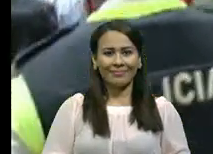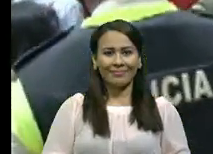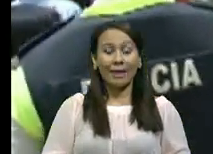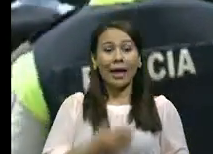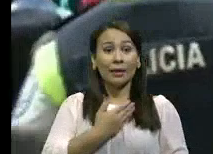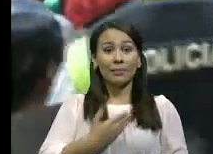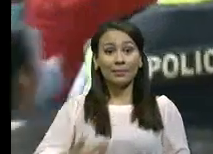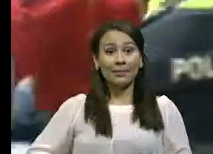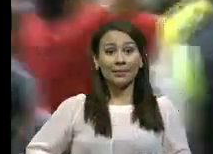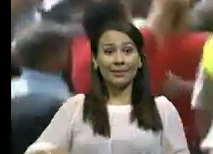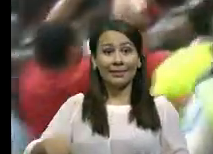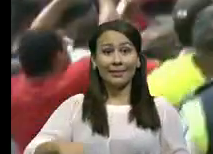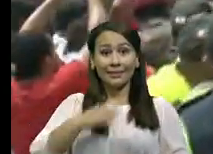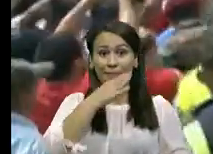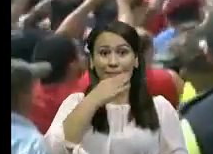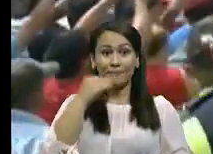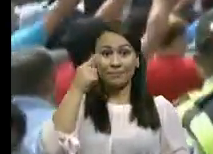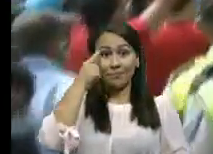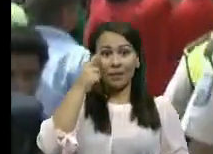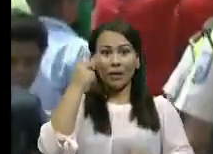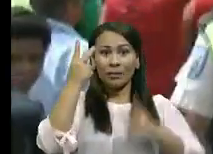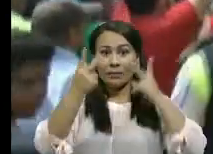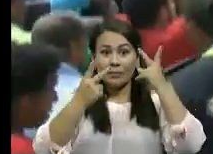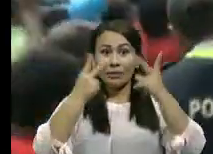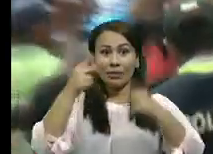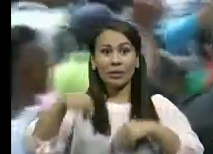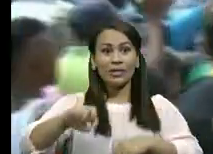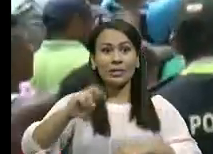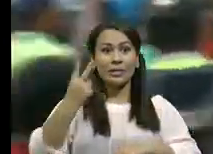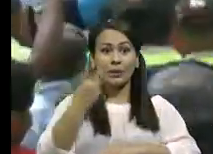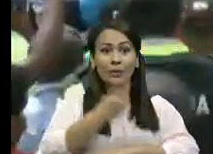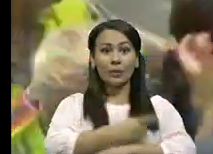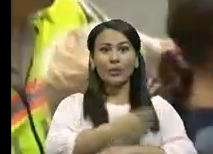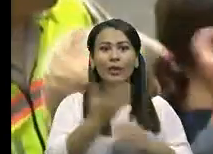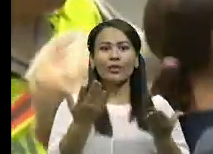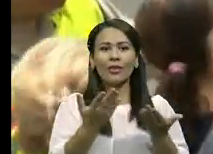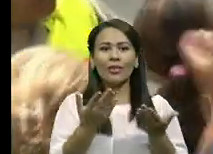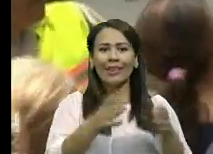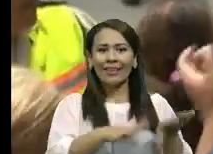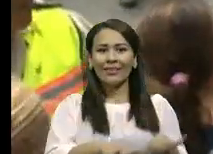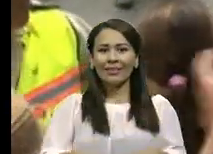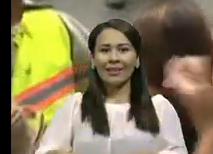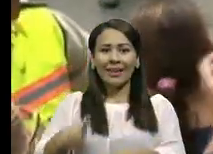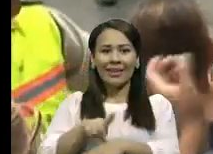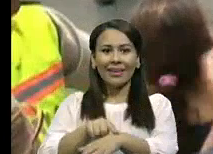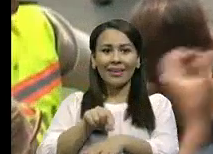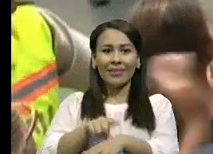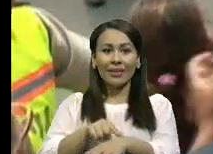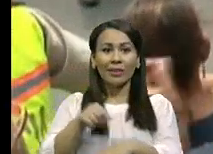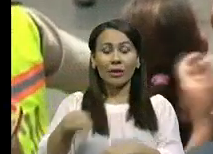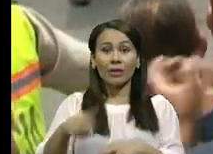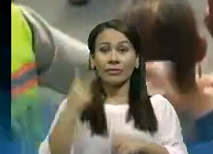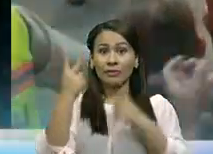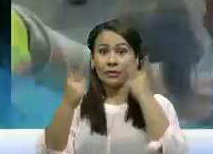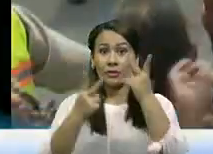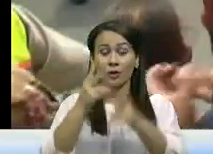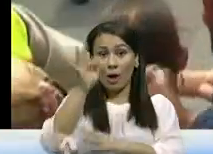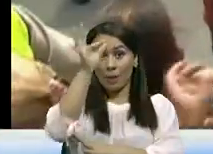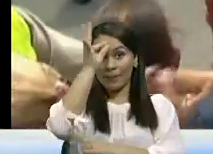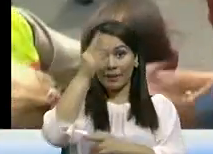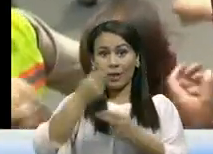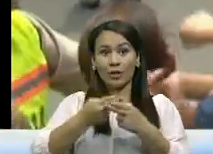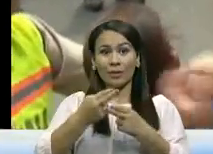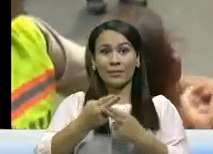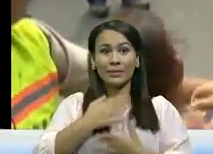El presidente de la República cumplió su segundo día de agenda en la provincia de Los Ríos. En horas de la mañana recorrió el Hospital Sagrado Corazón de Jesús